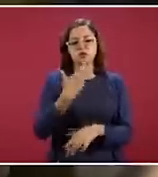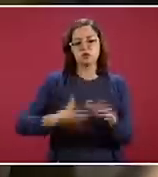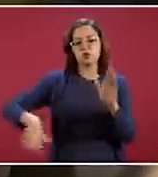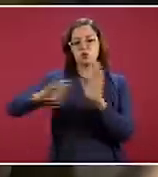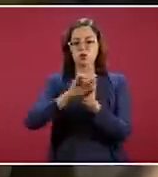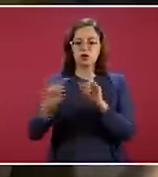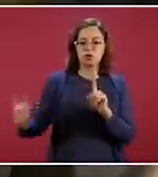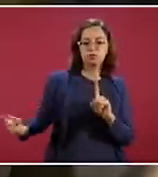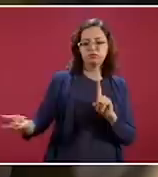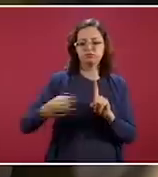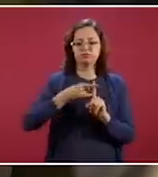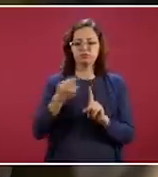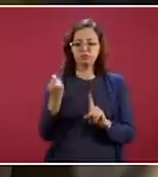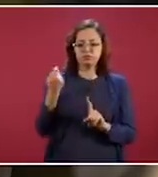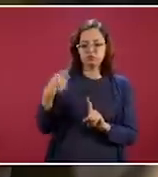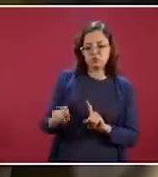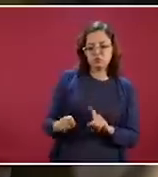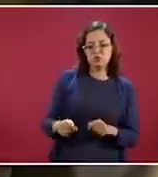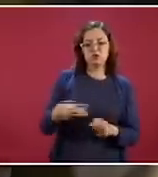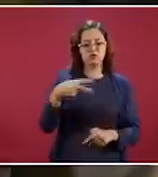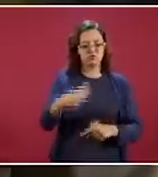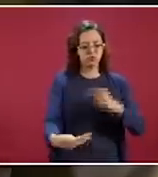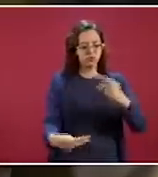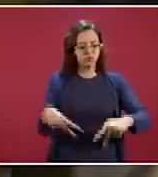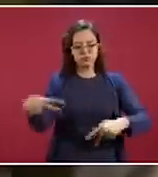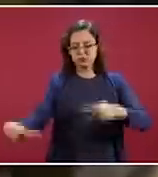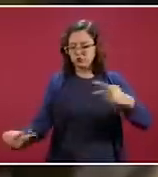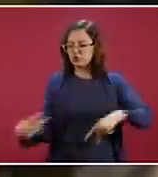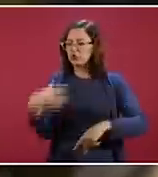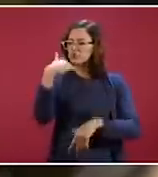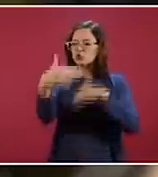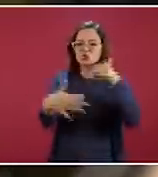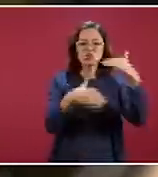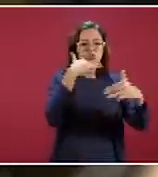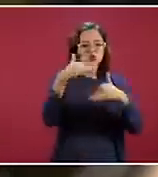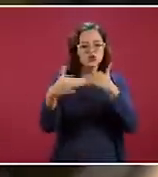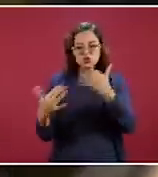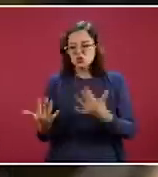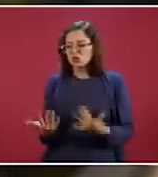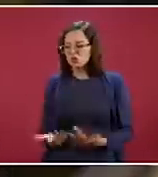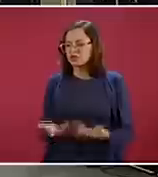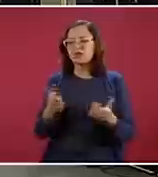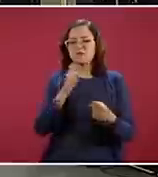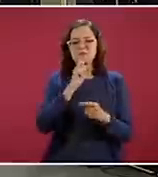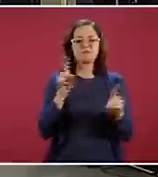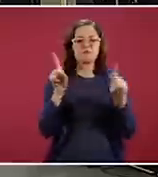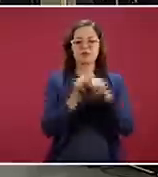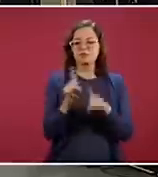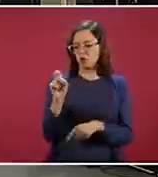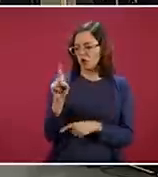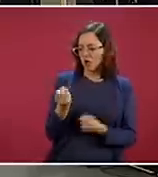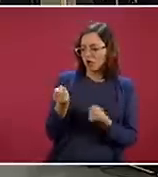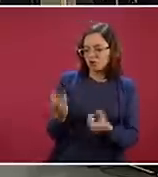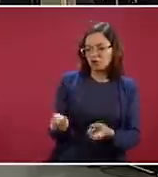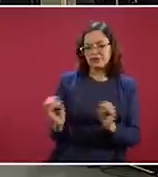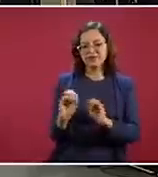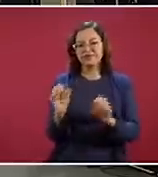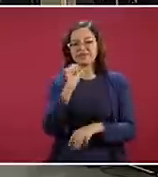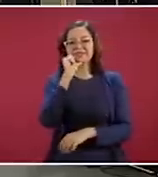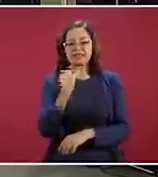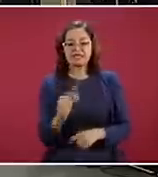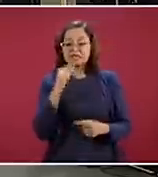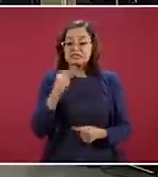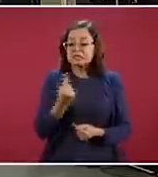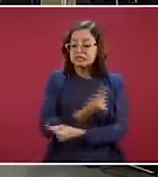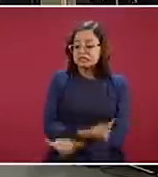con colchonetas en mal estado, sucias, todo, también no les dan agua, inclusive aunque traigan niños,